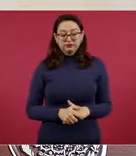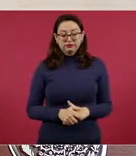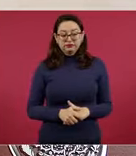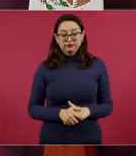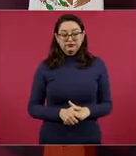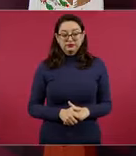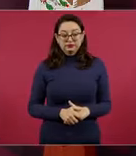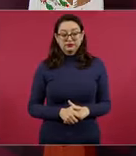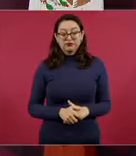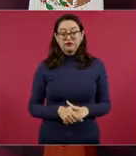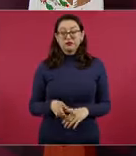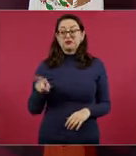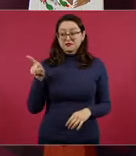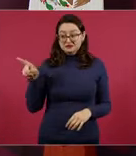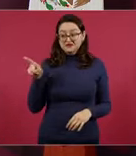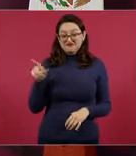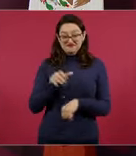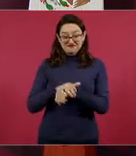Que